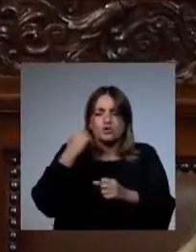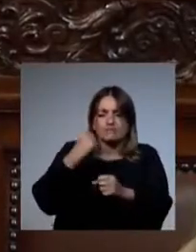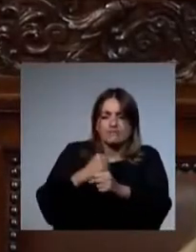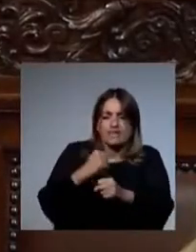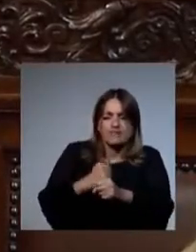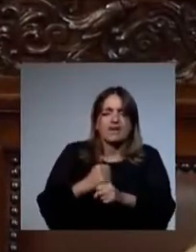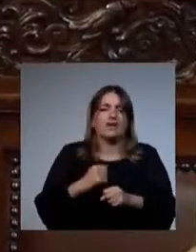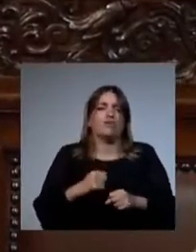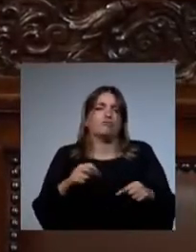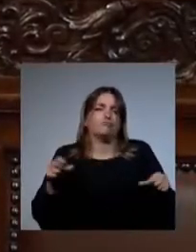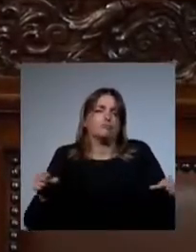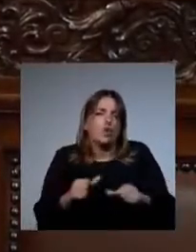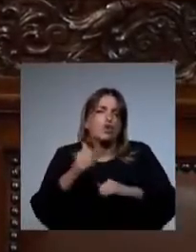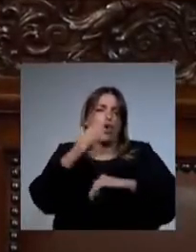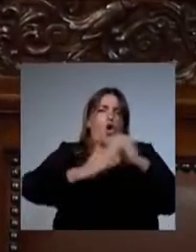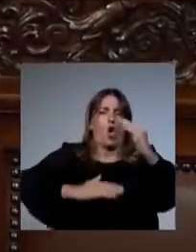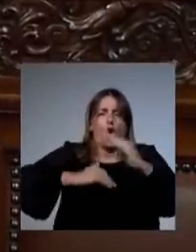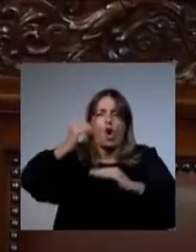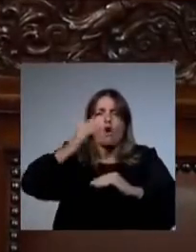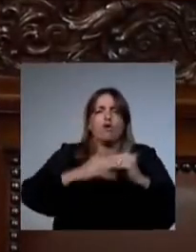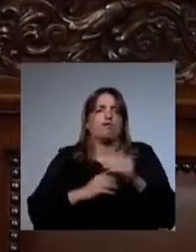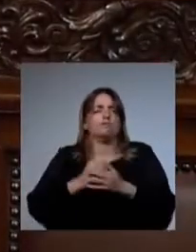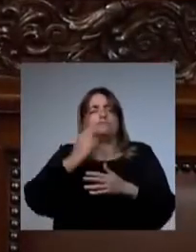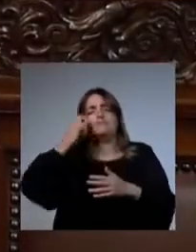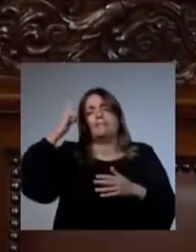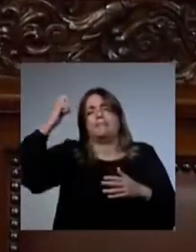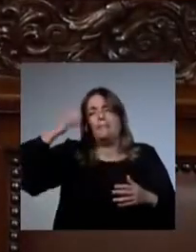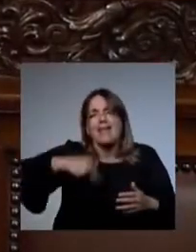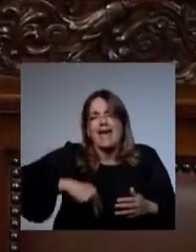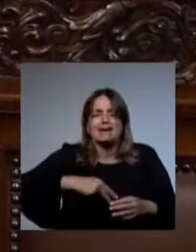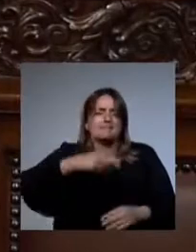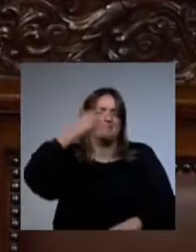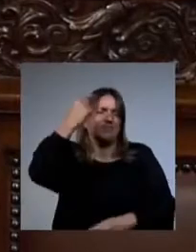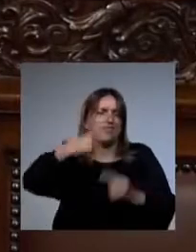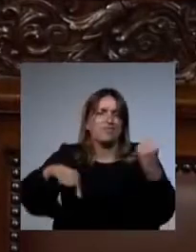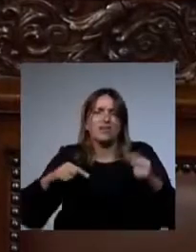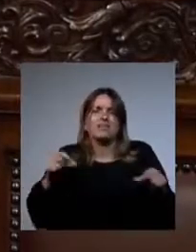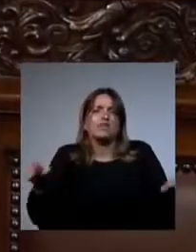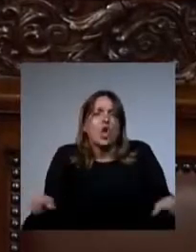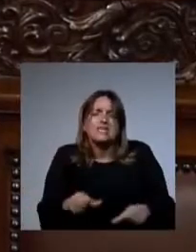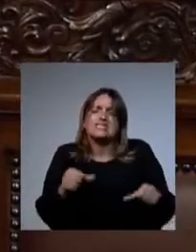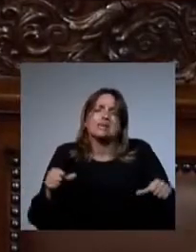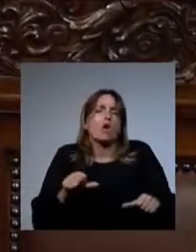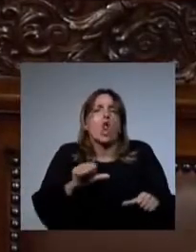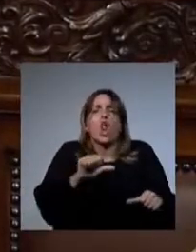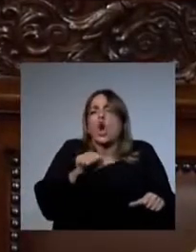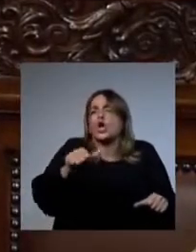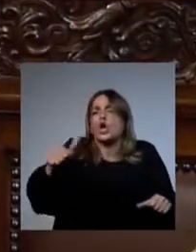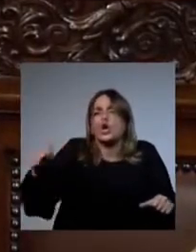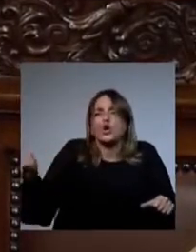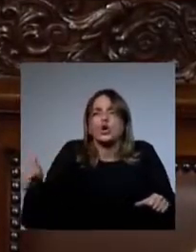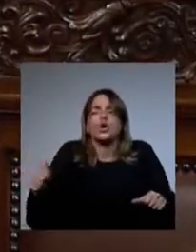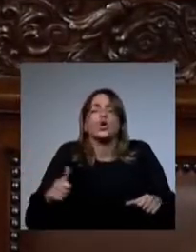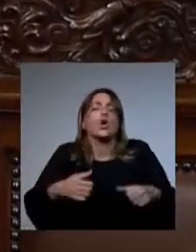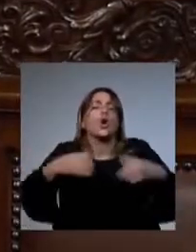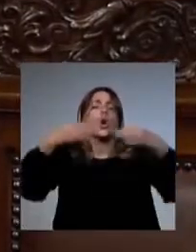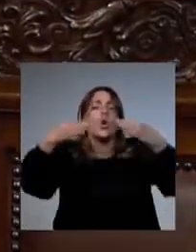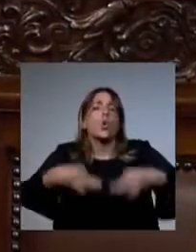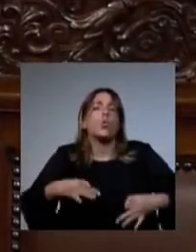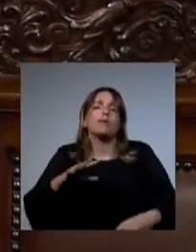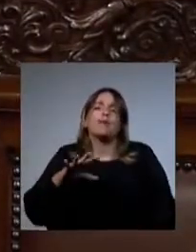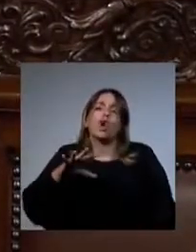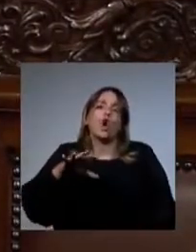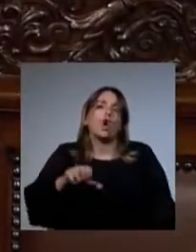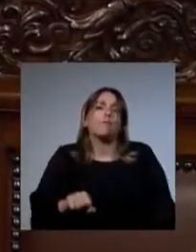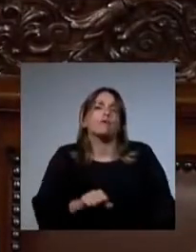que les contamos, todos los planes que se llevaron adelante, cumpliendo el compromiso respecto a